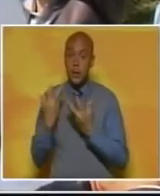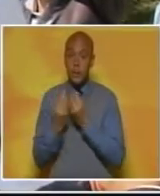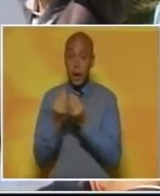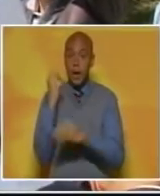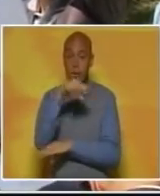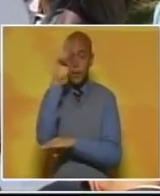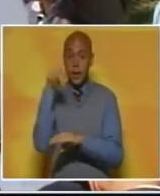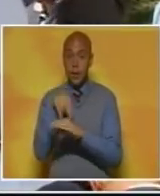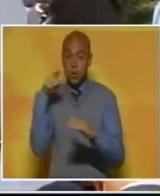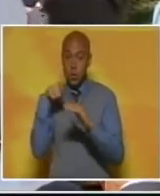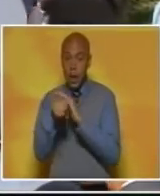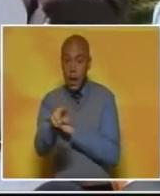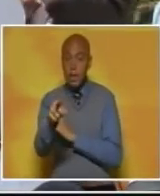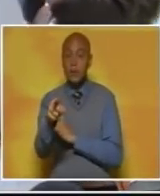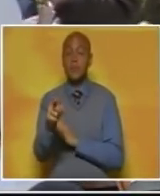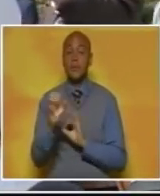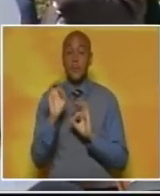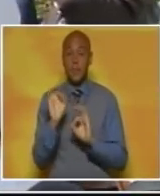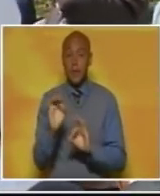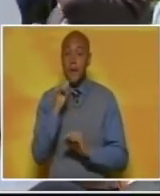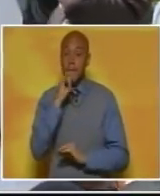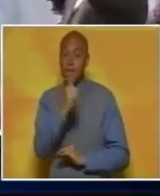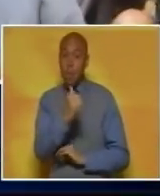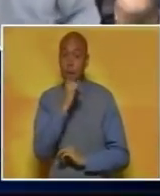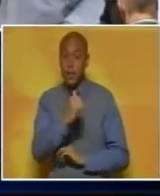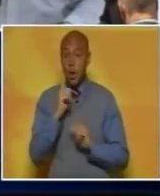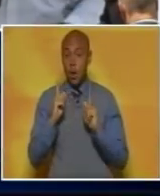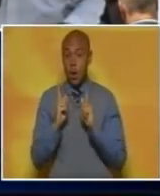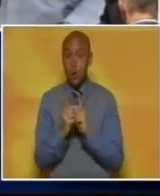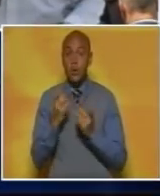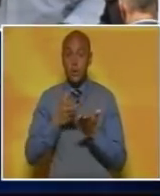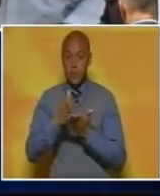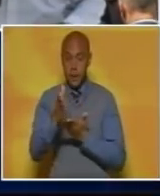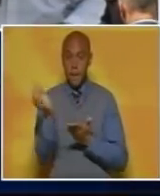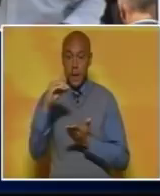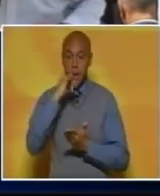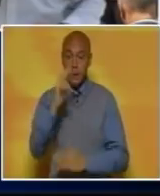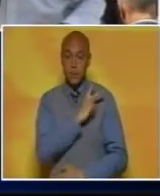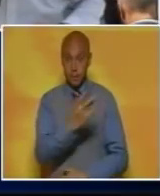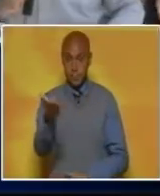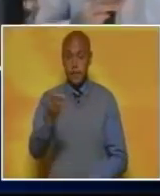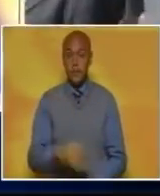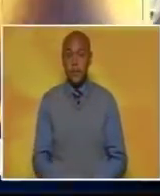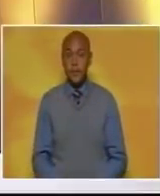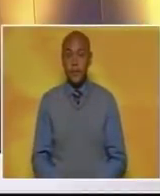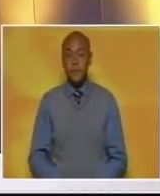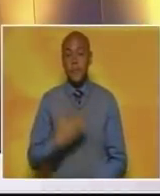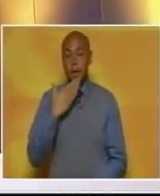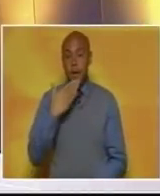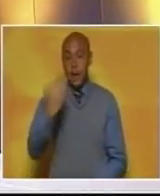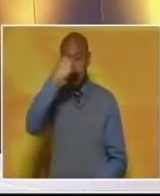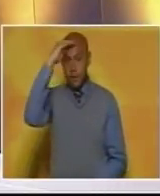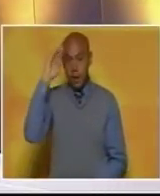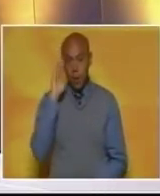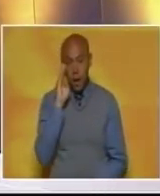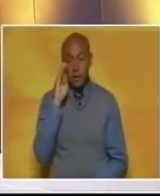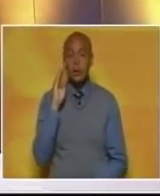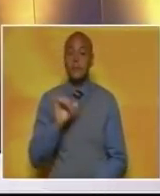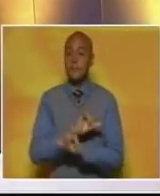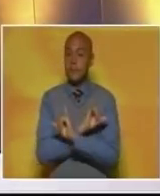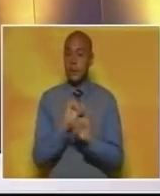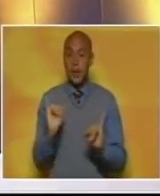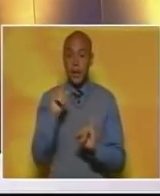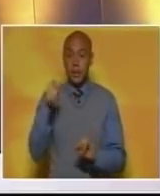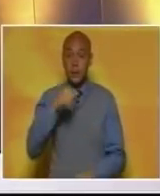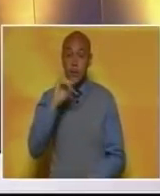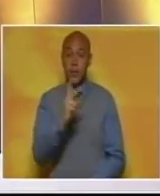Palacio Federal Legislativo. Esto es la información, continúen con más de la emisión meridiana de Noticiero Venevisión. Muchísimas gracias, Manuel. Amigos, hasta aquí la